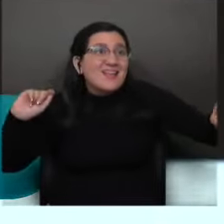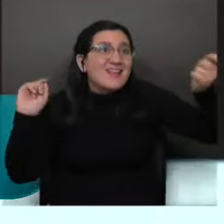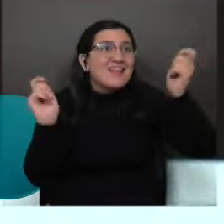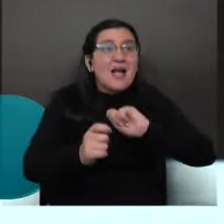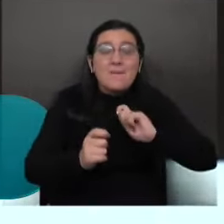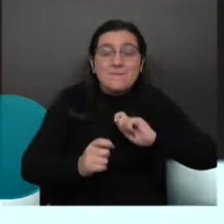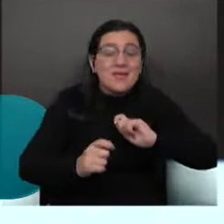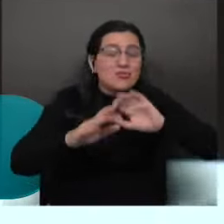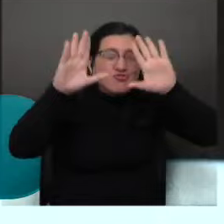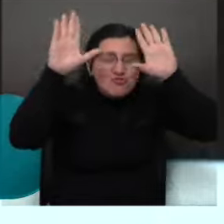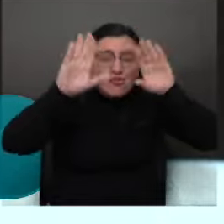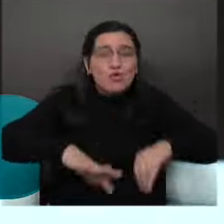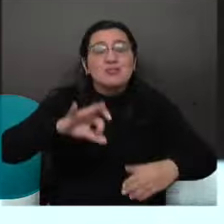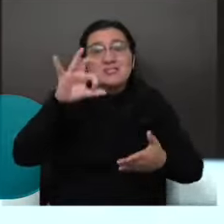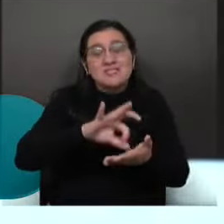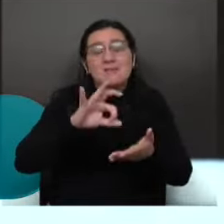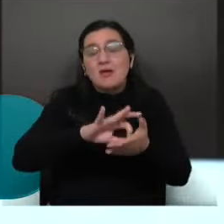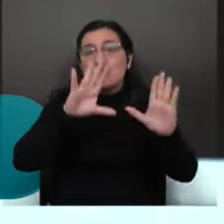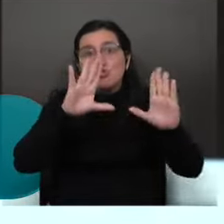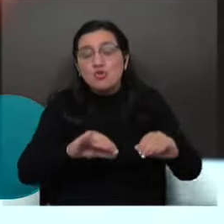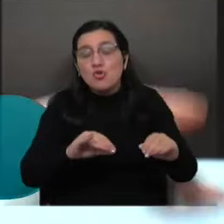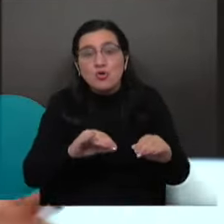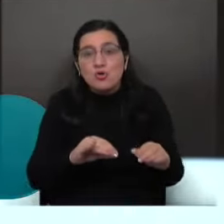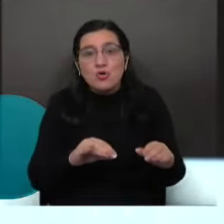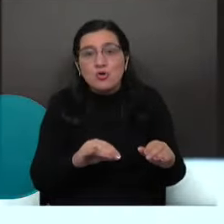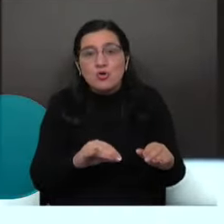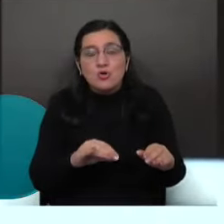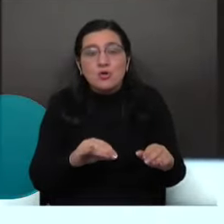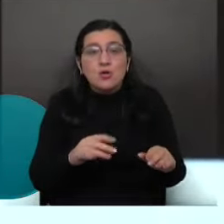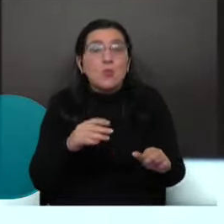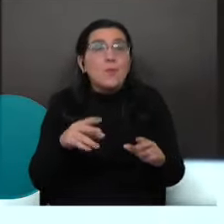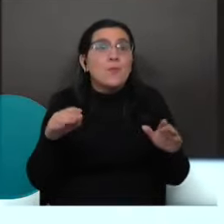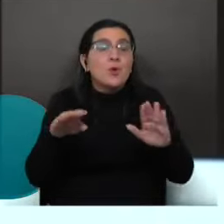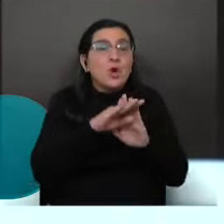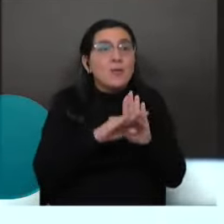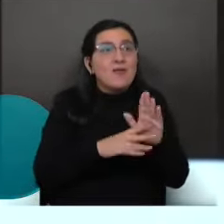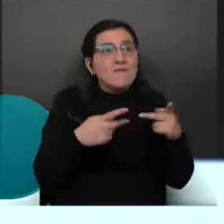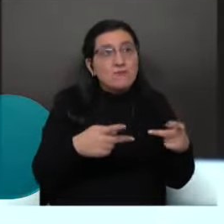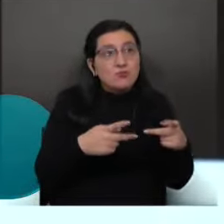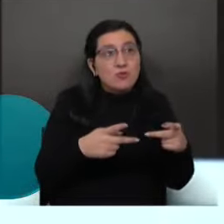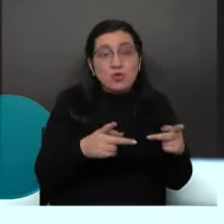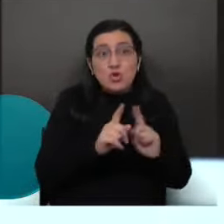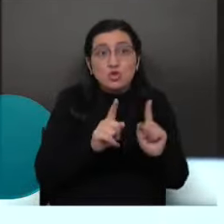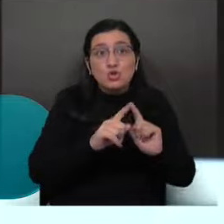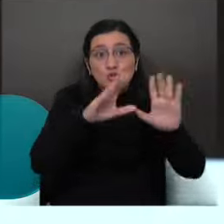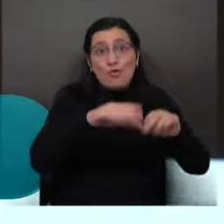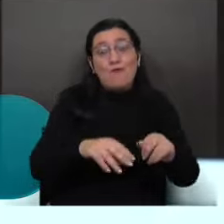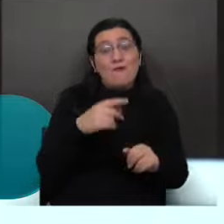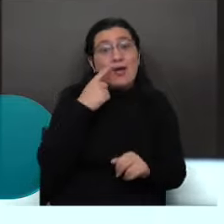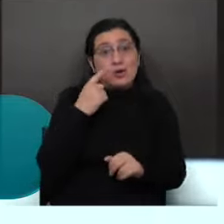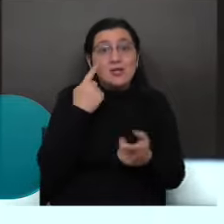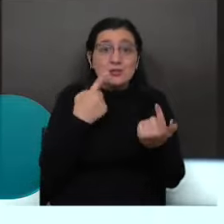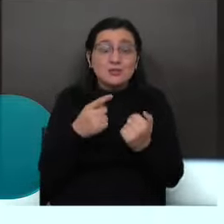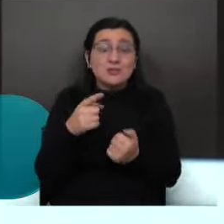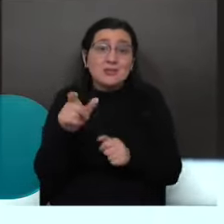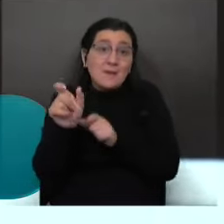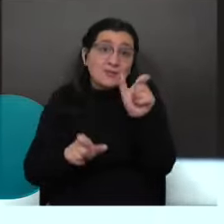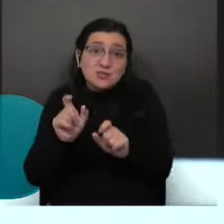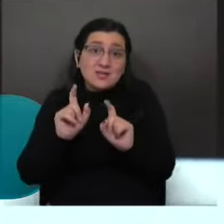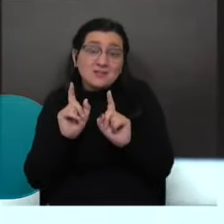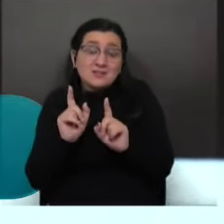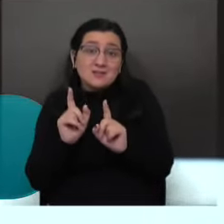los sistemas con todo lo hegemónico con que en un programa de fútbol sean todos bar está llega un momento que tu audiencia te elige